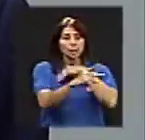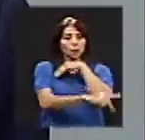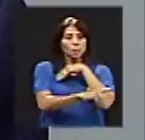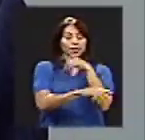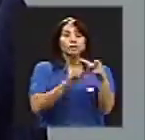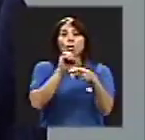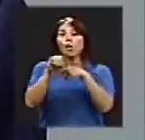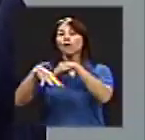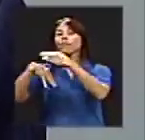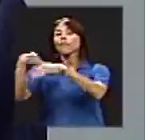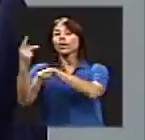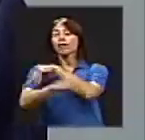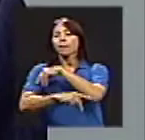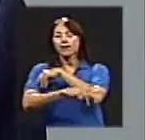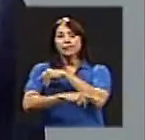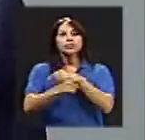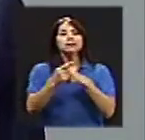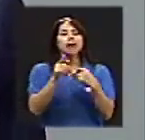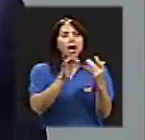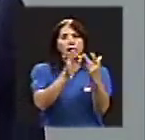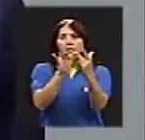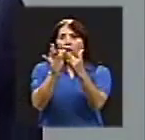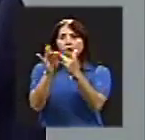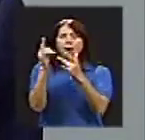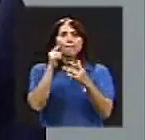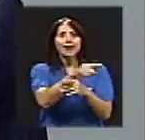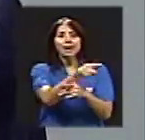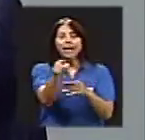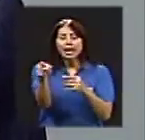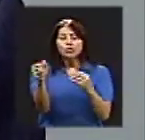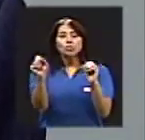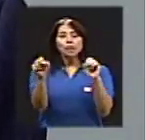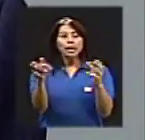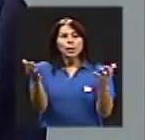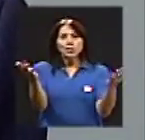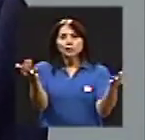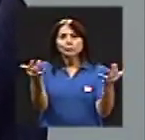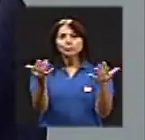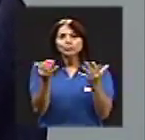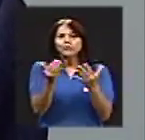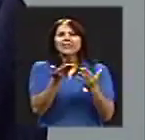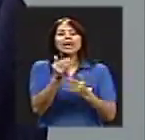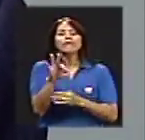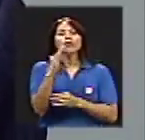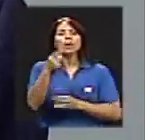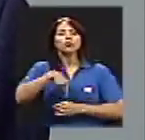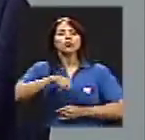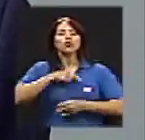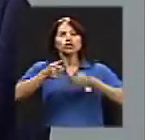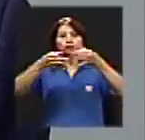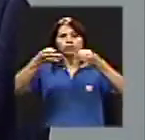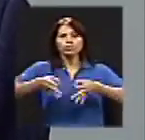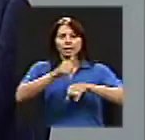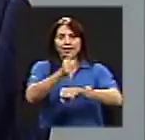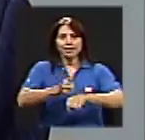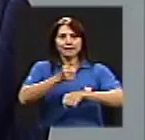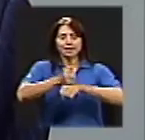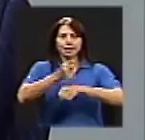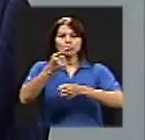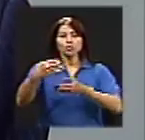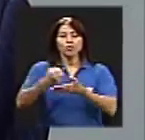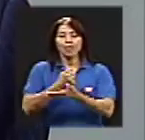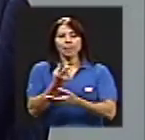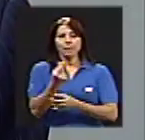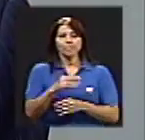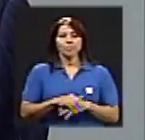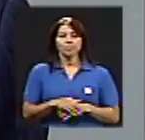metodologías que nos den el mecanismo exacto que debemos utilizar para fijar esas tarifas. Una pregunta que si